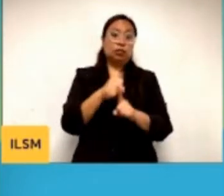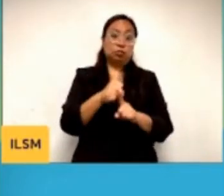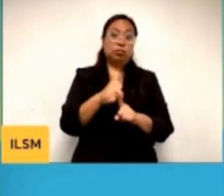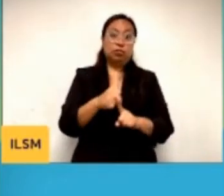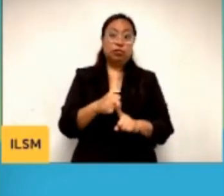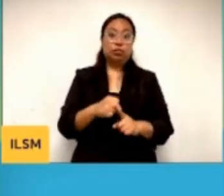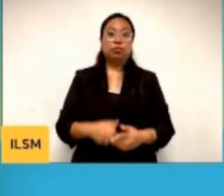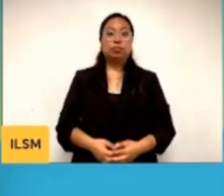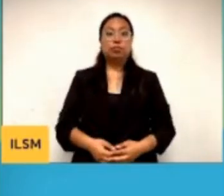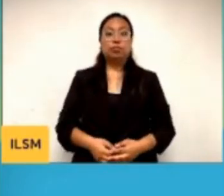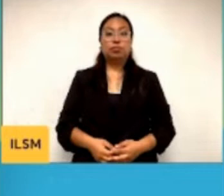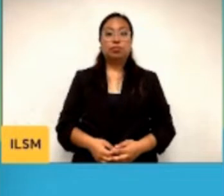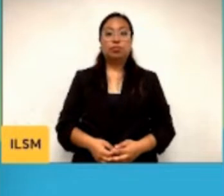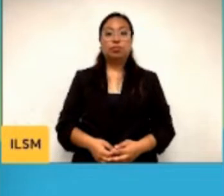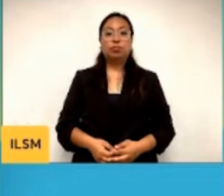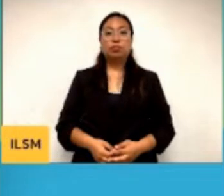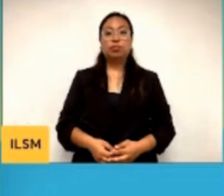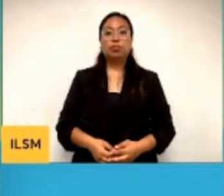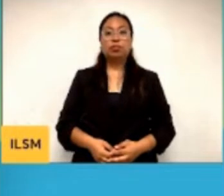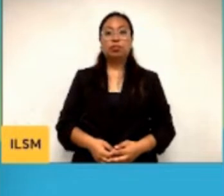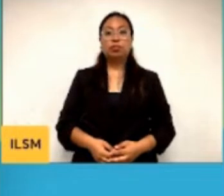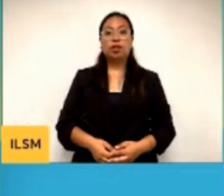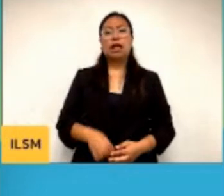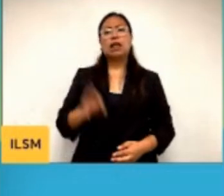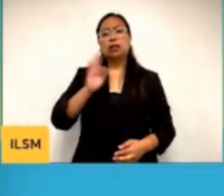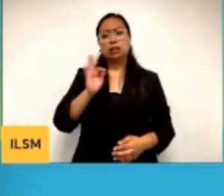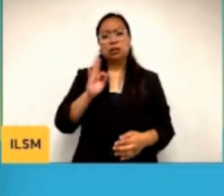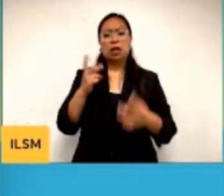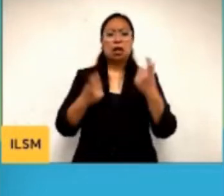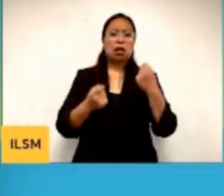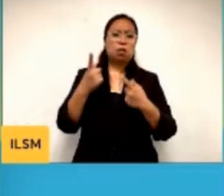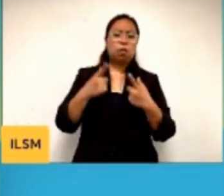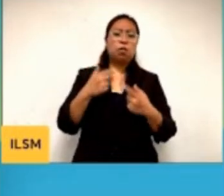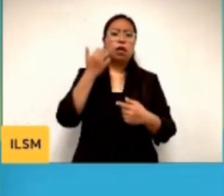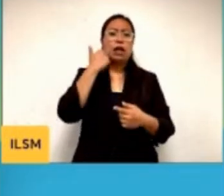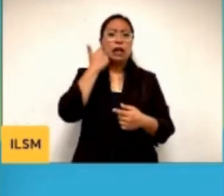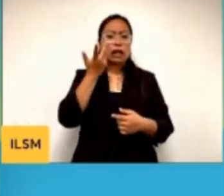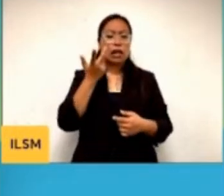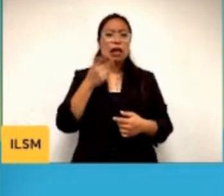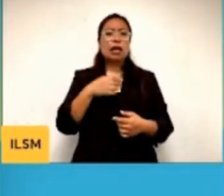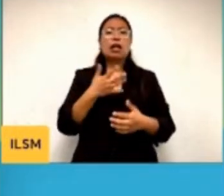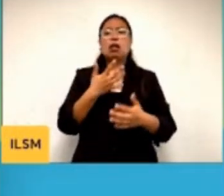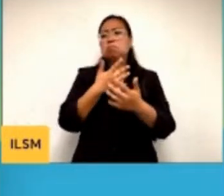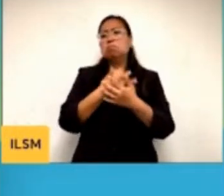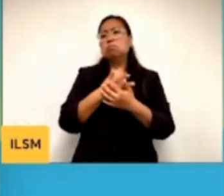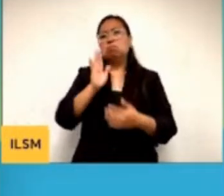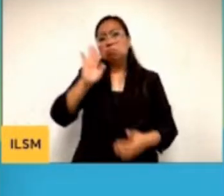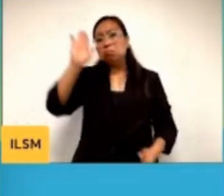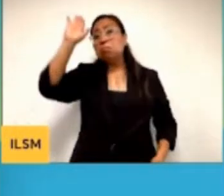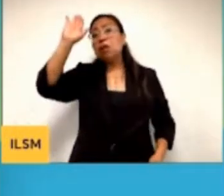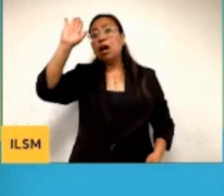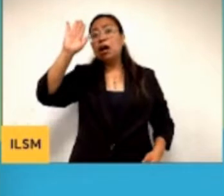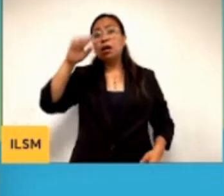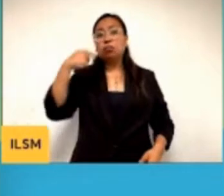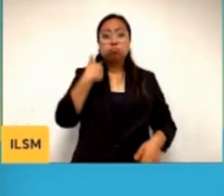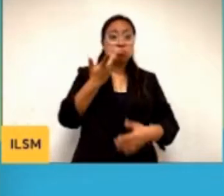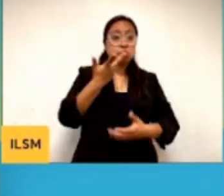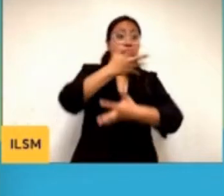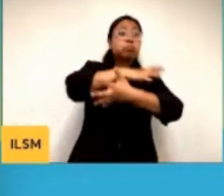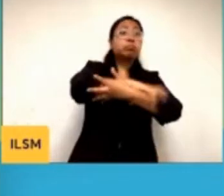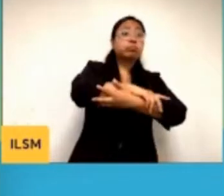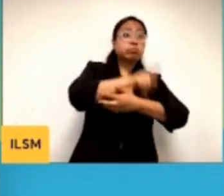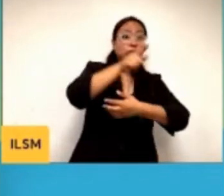muy probablemente vamos a tener que levantar la mano y solicitar algún tipo de apoyo alguna vez, algún tipo de alianza. Y